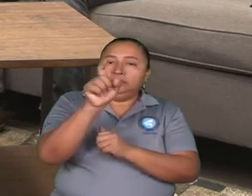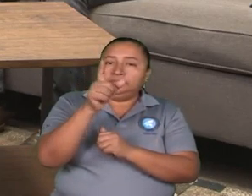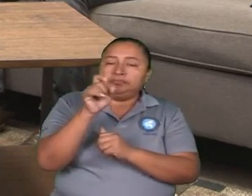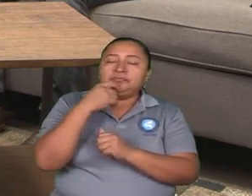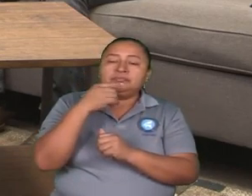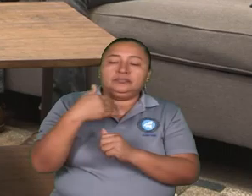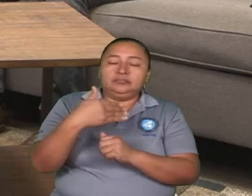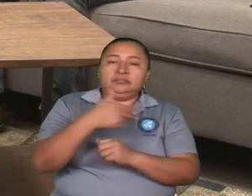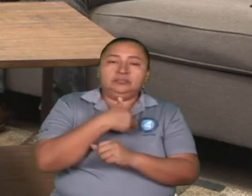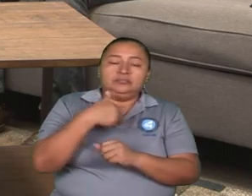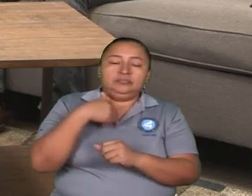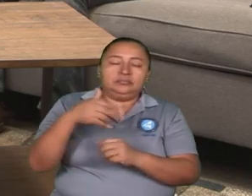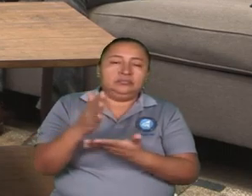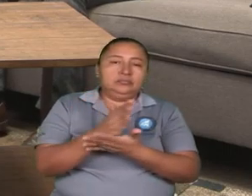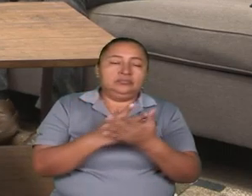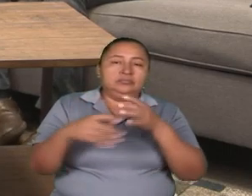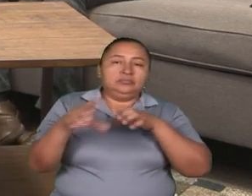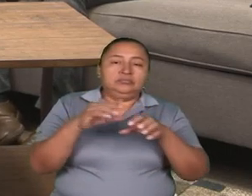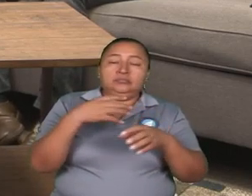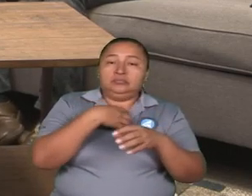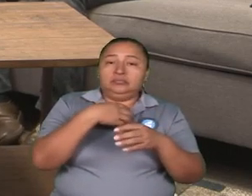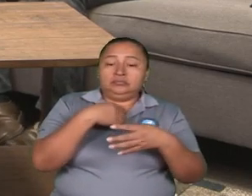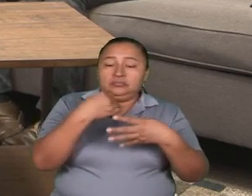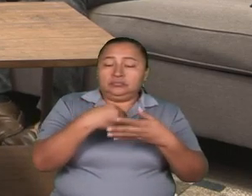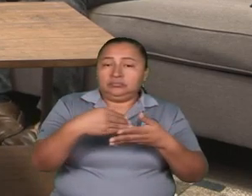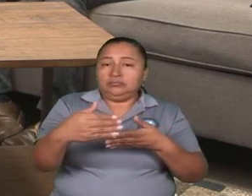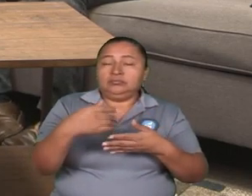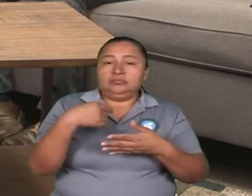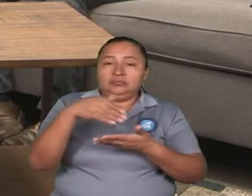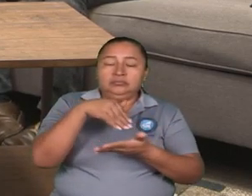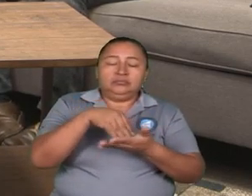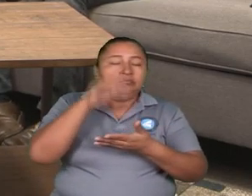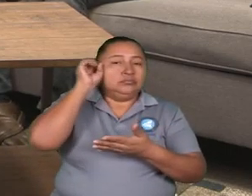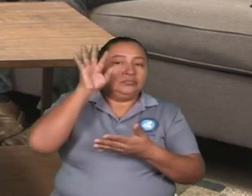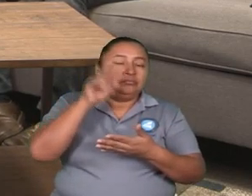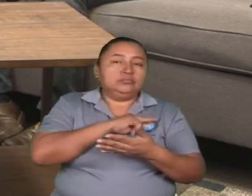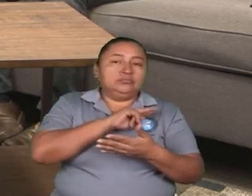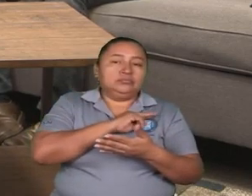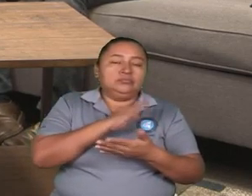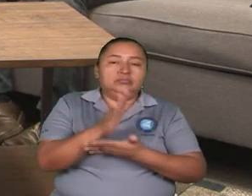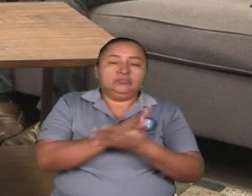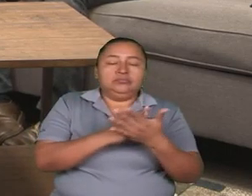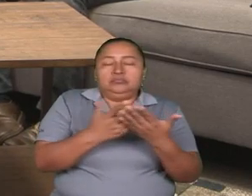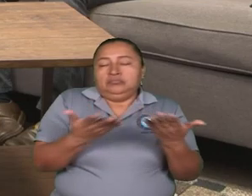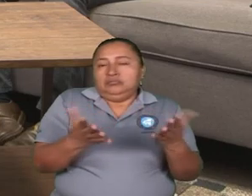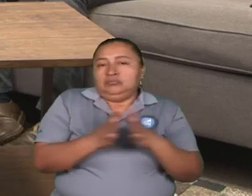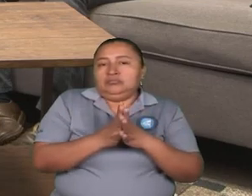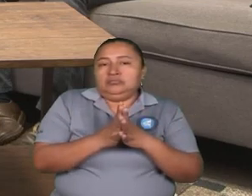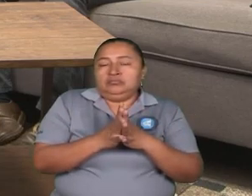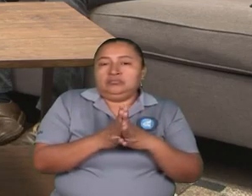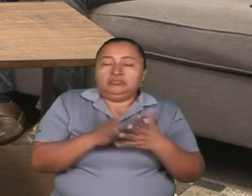eventos, estamos coordinando para que los eventos sean exitosos y